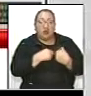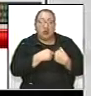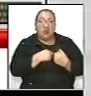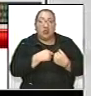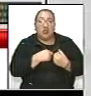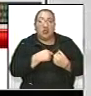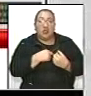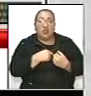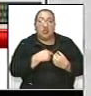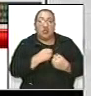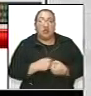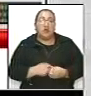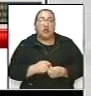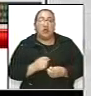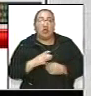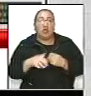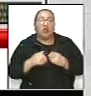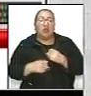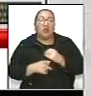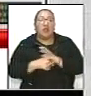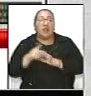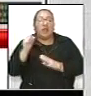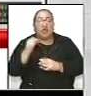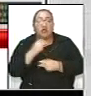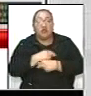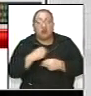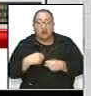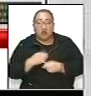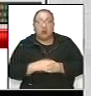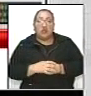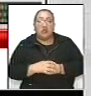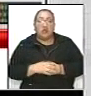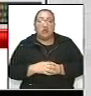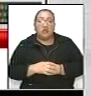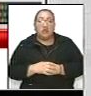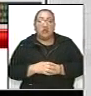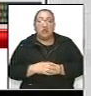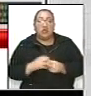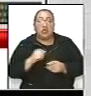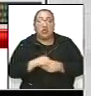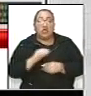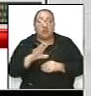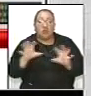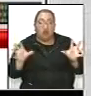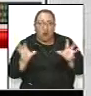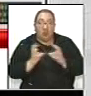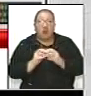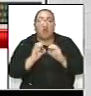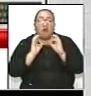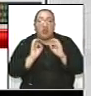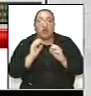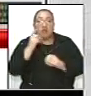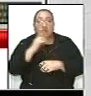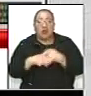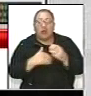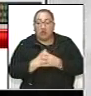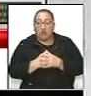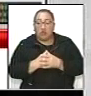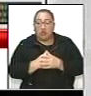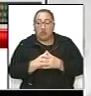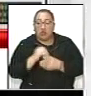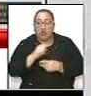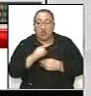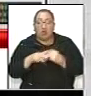de peruanos que los derechos humanos sean respetados en su integralidad para todos y cada